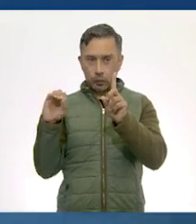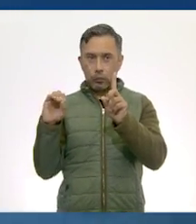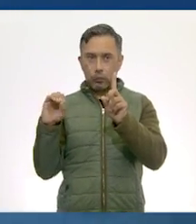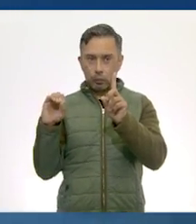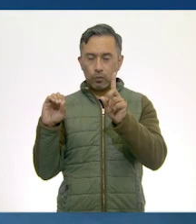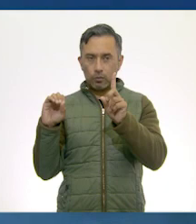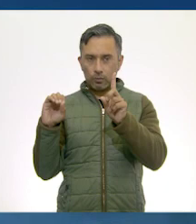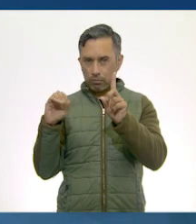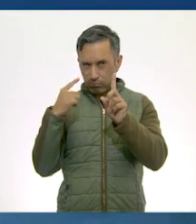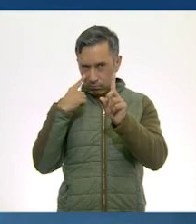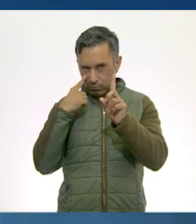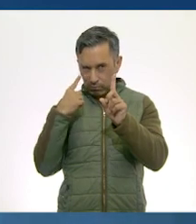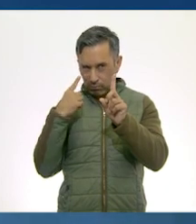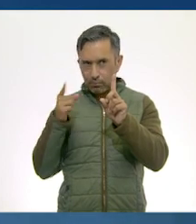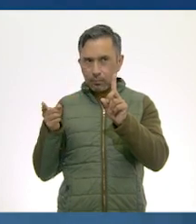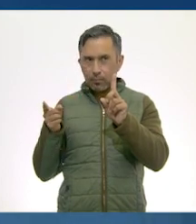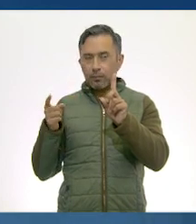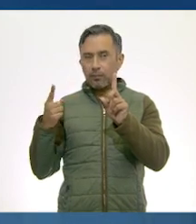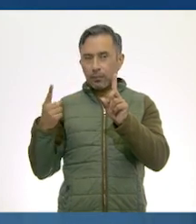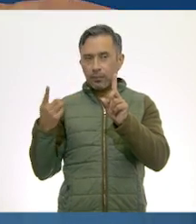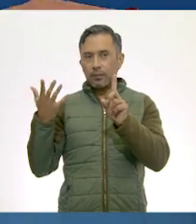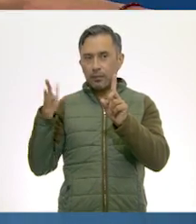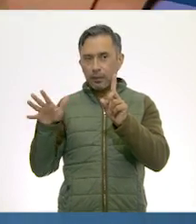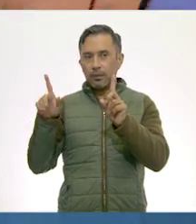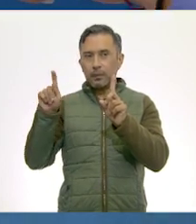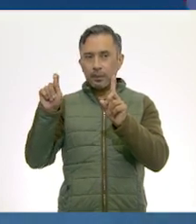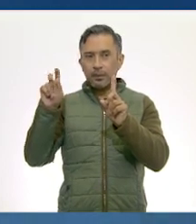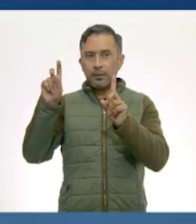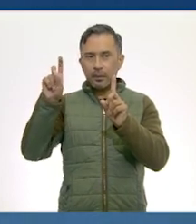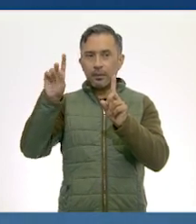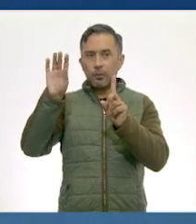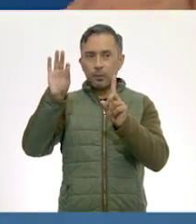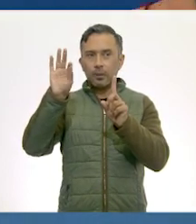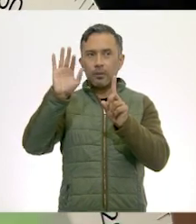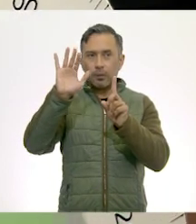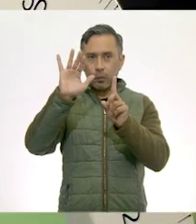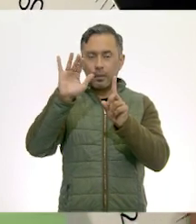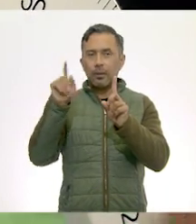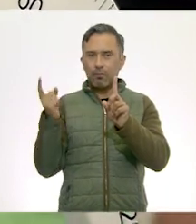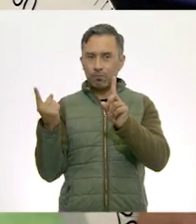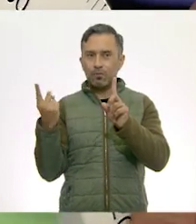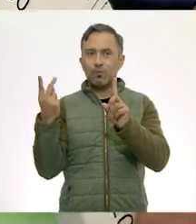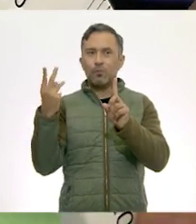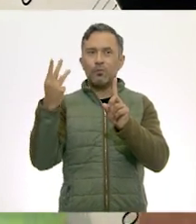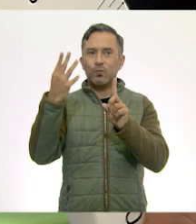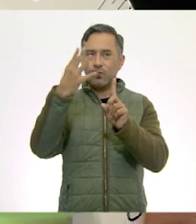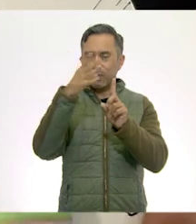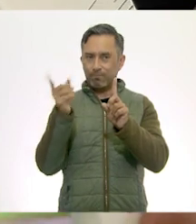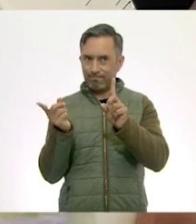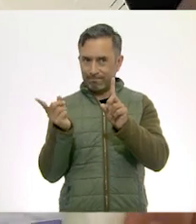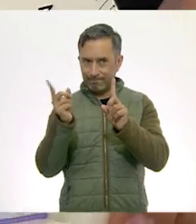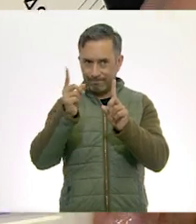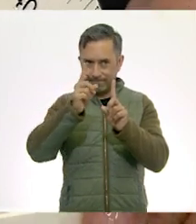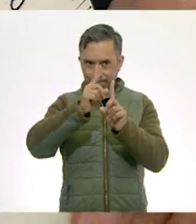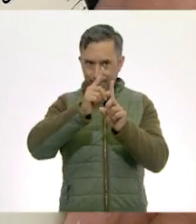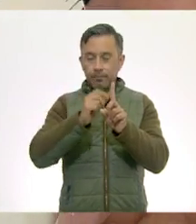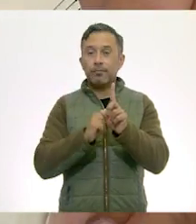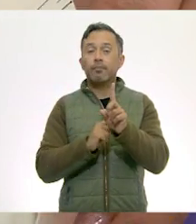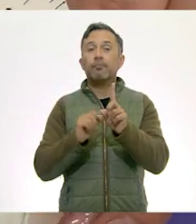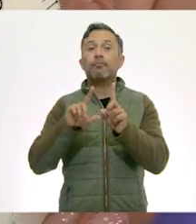dan cuenta, aquí me marca 10, 20, 30, 40, 50. Después vamos a